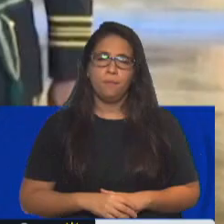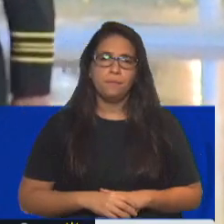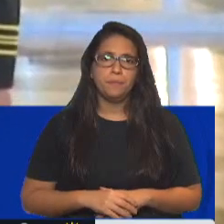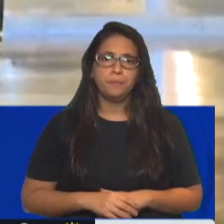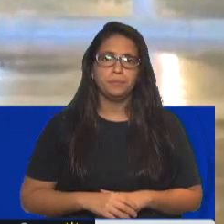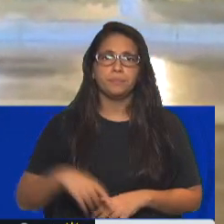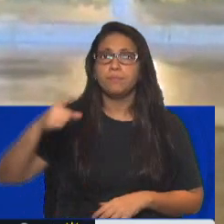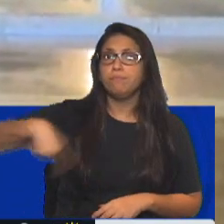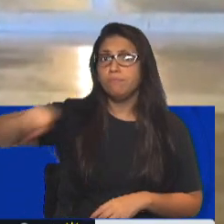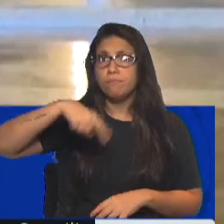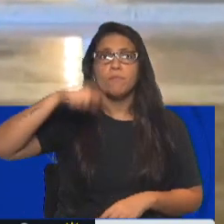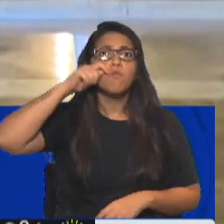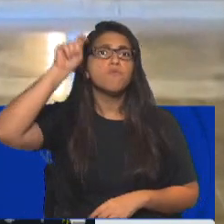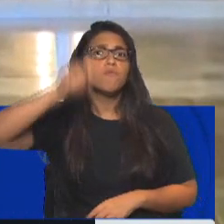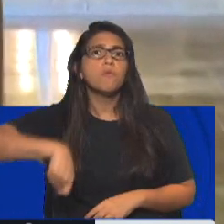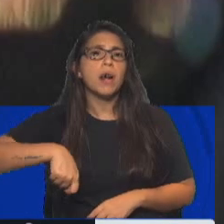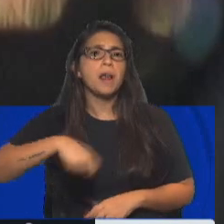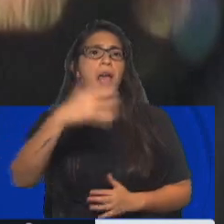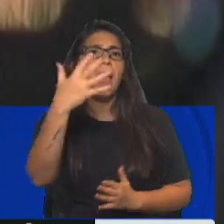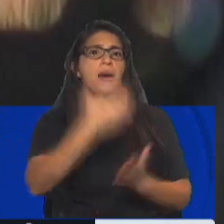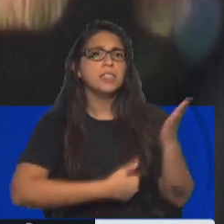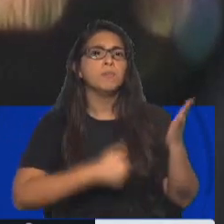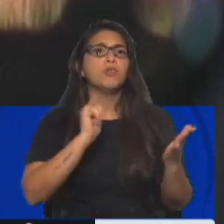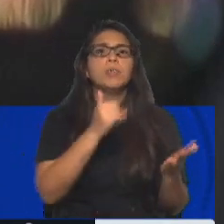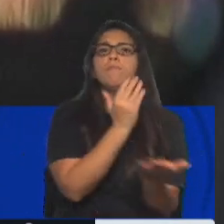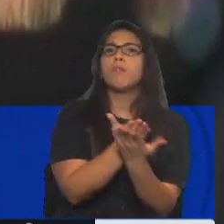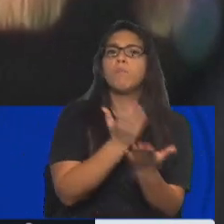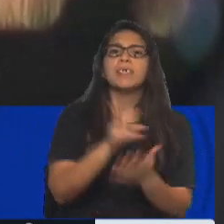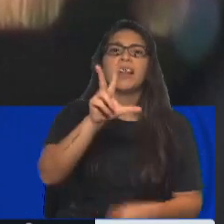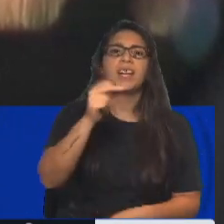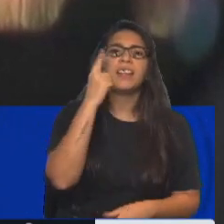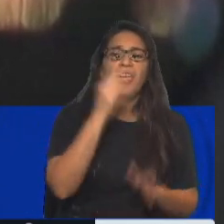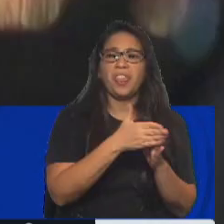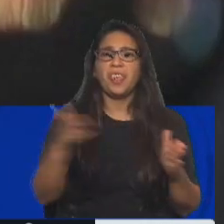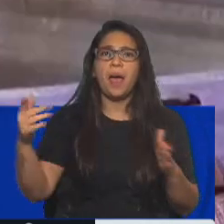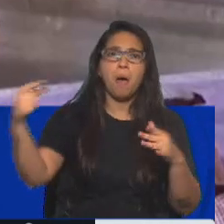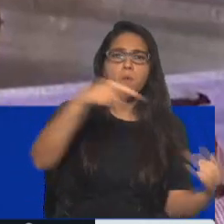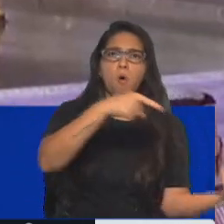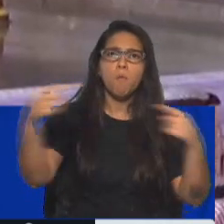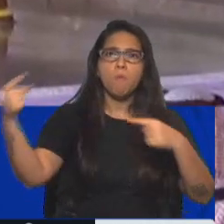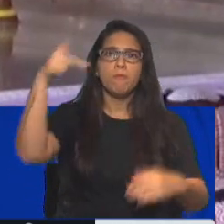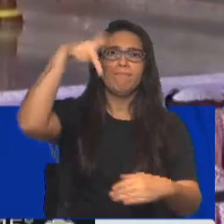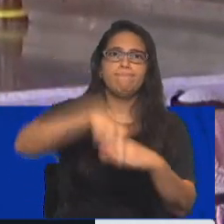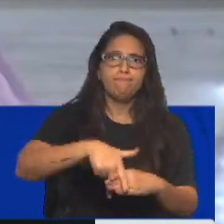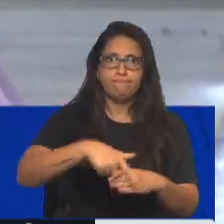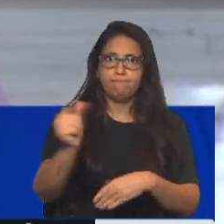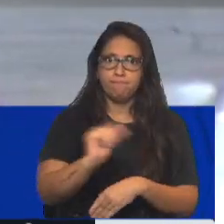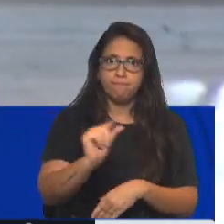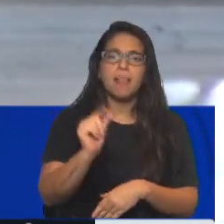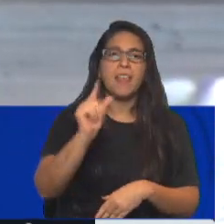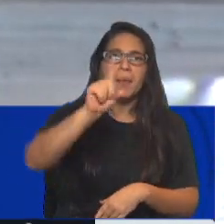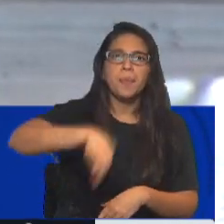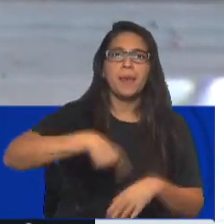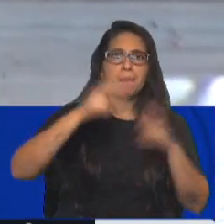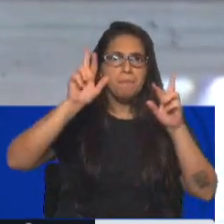Ucrania aceptó la propuesta estadounidense de un alto el fuego temporario por 30 días, en los cuales se avanzaría en la elaboración de un plan de